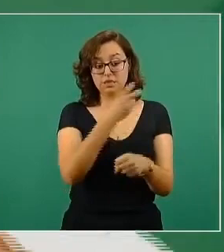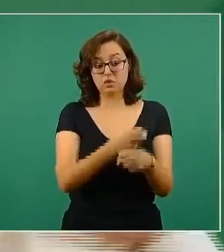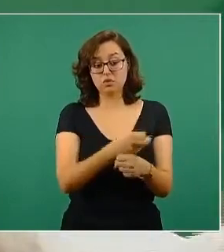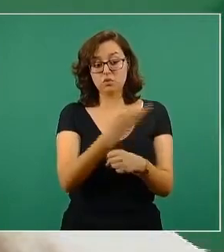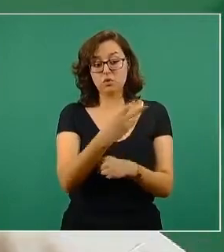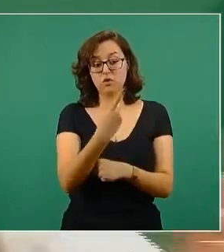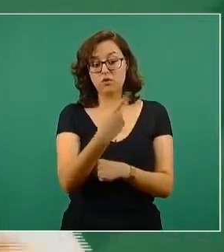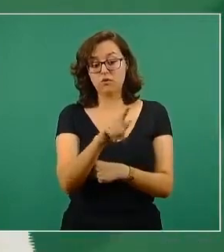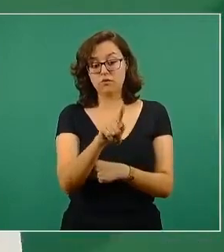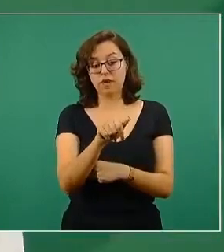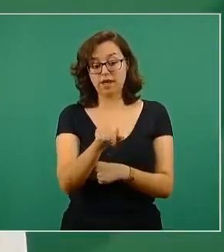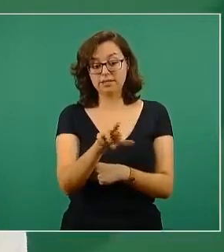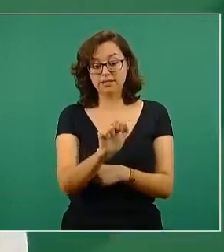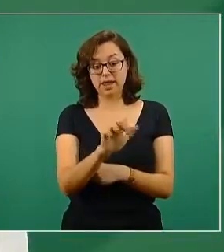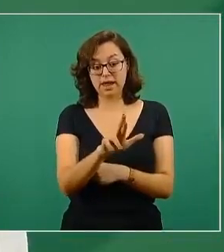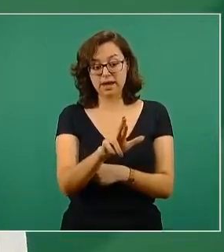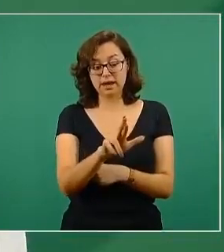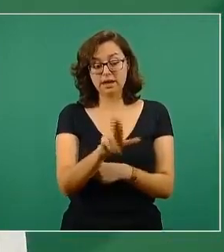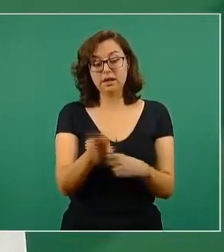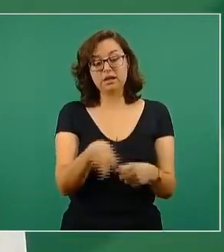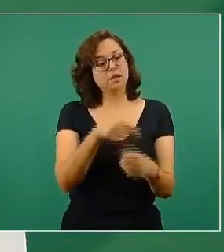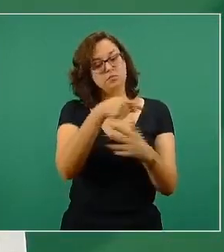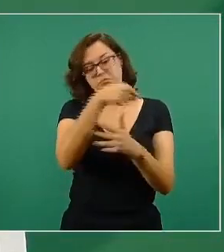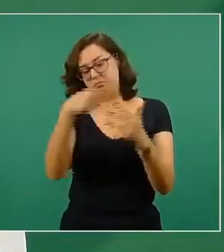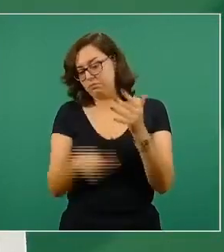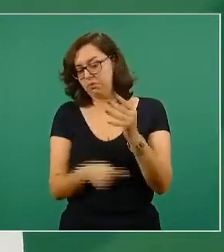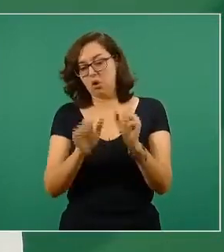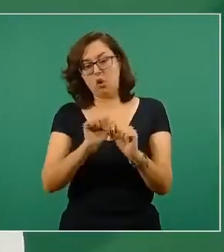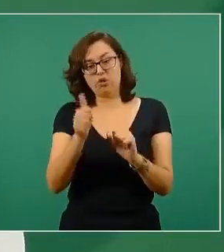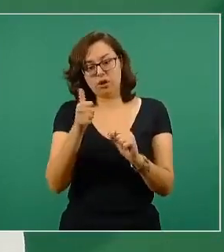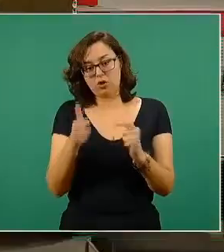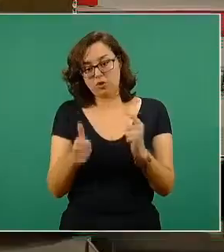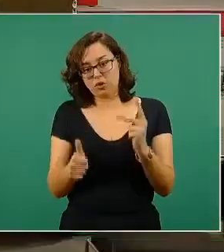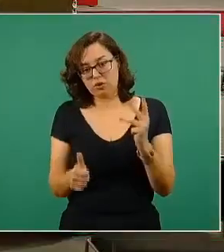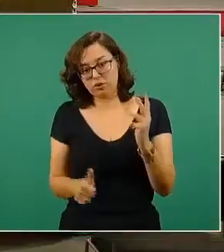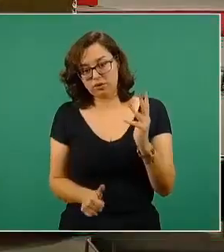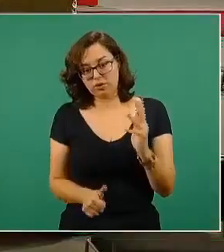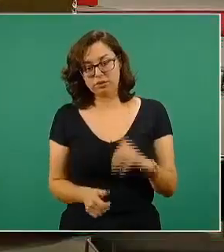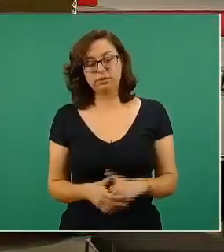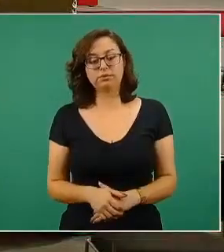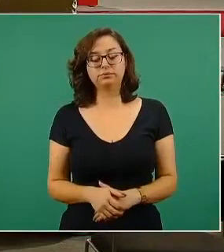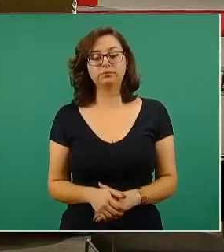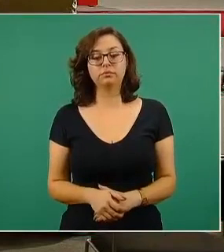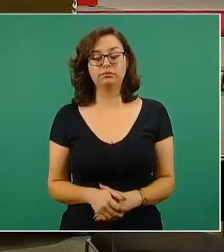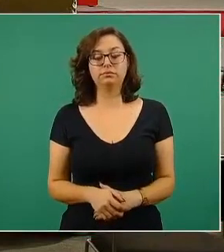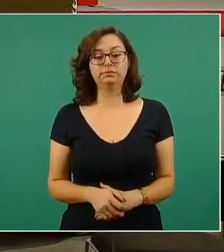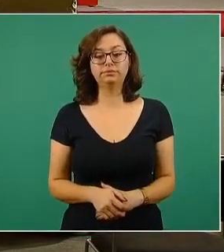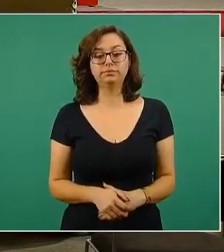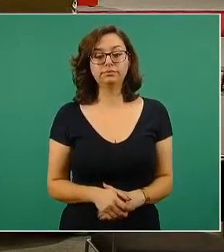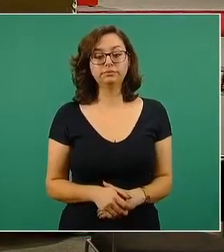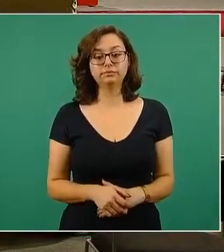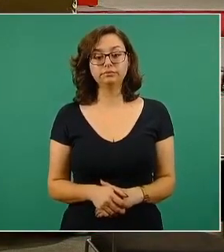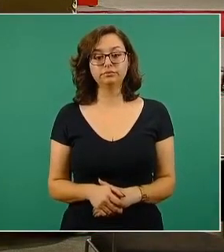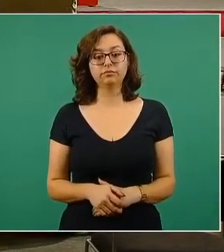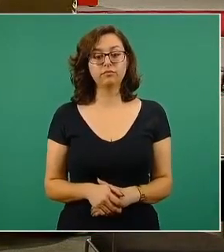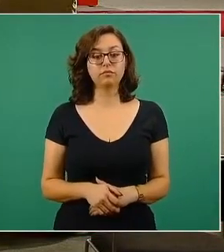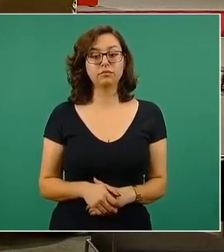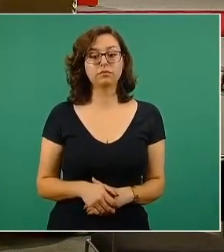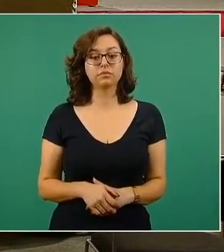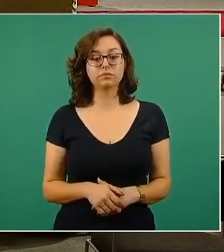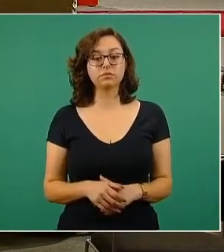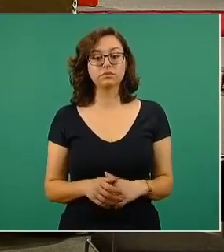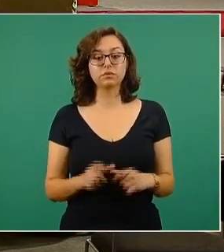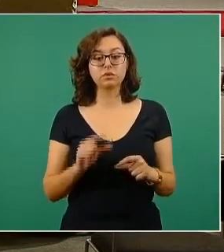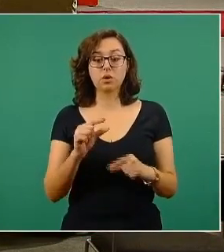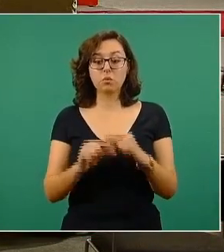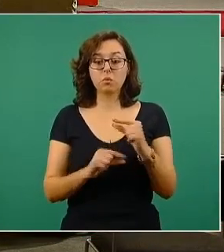y después las demás que hemos estado considerando. Conforme se fueron evaluando sus características, tanto